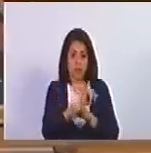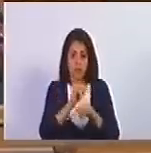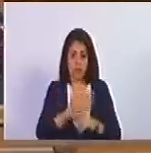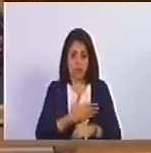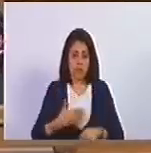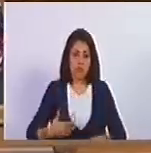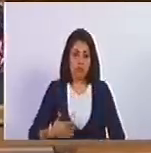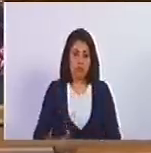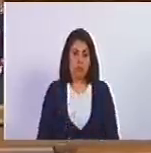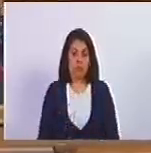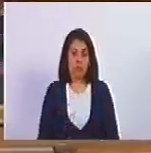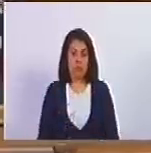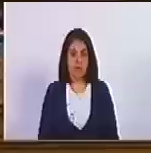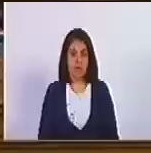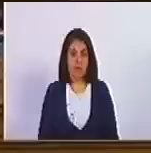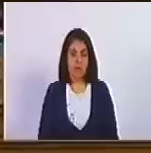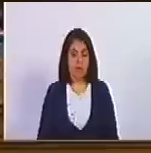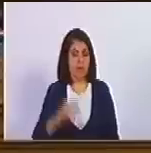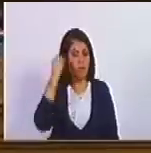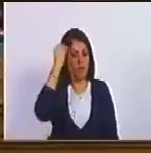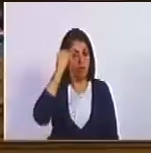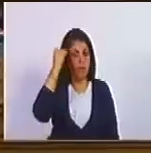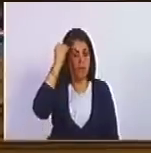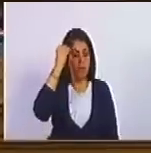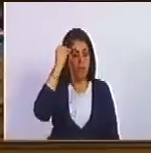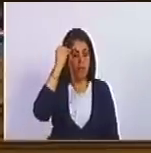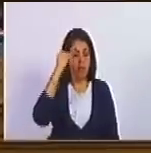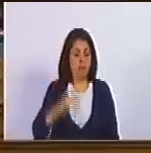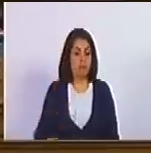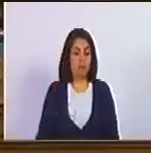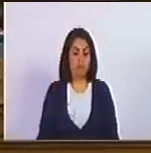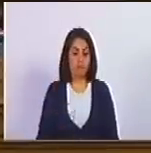todo, ciudadano presidente. En consideración.